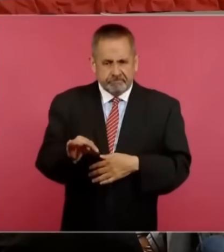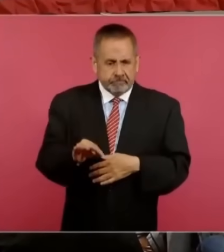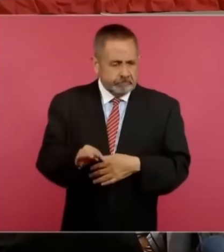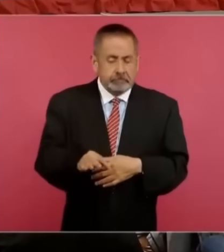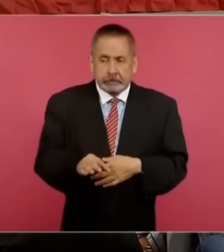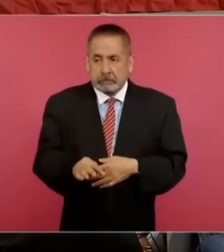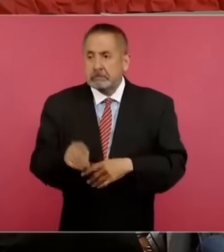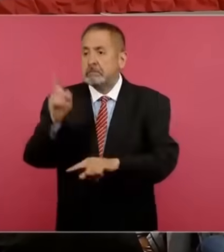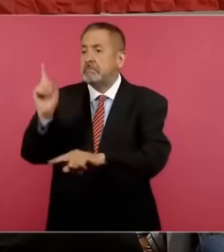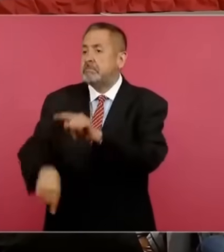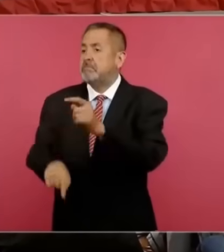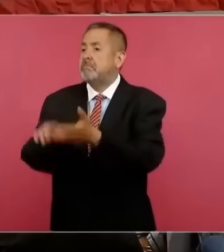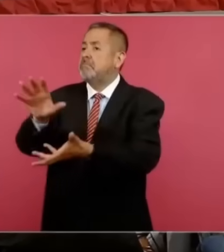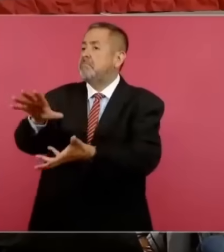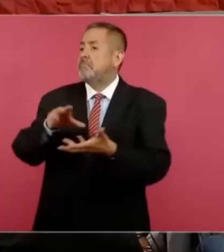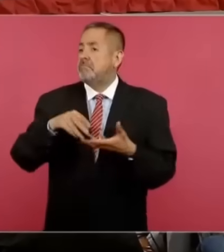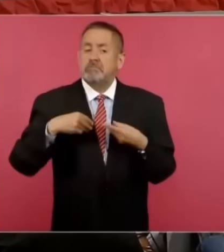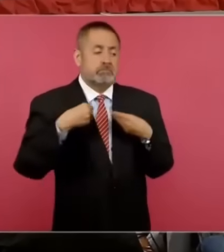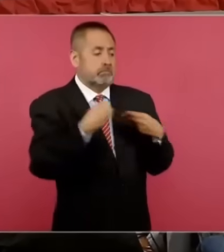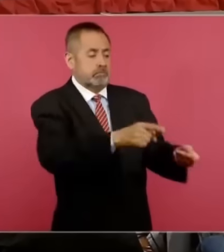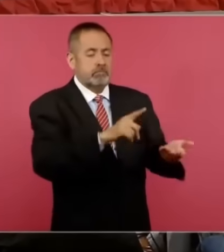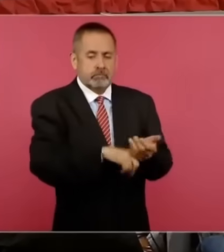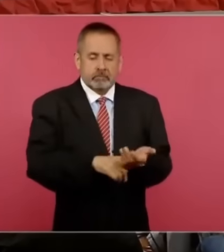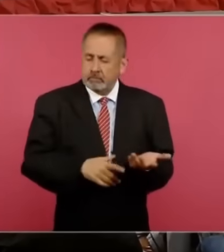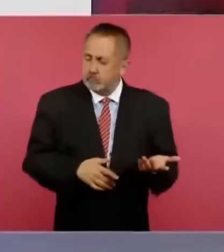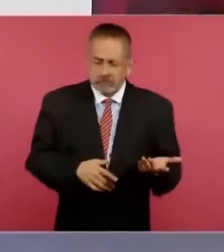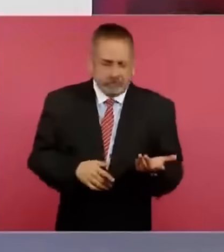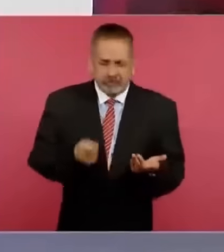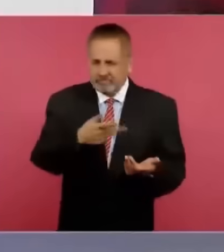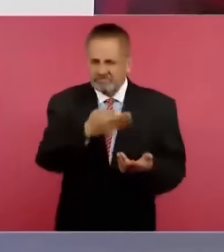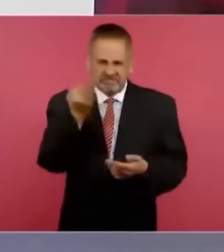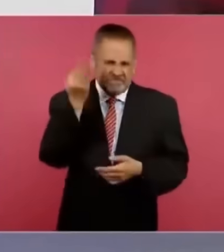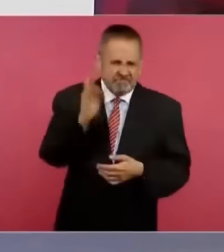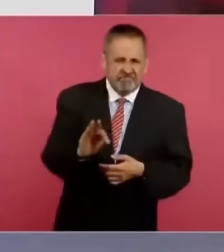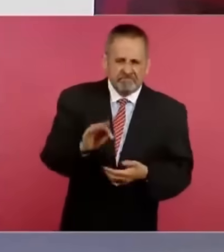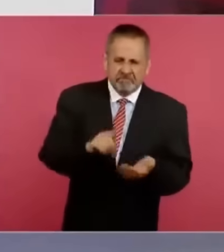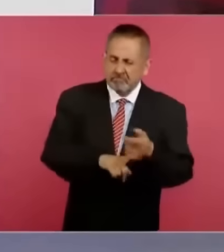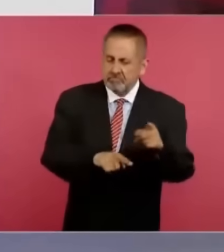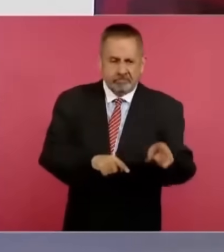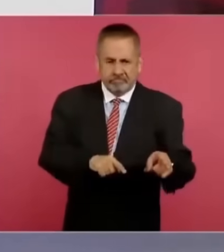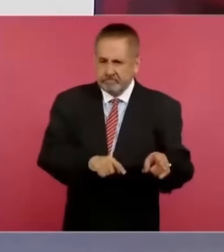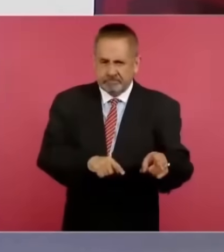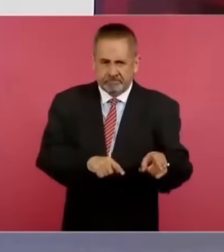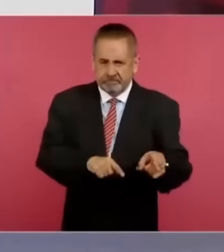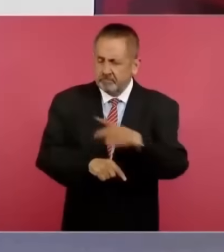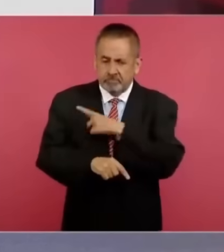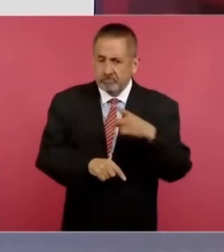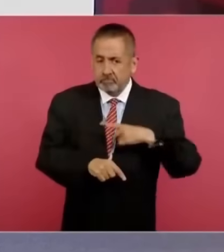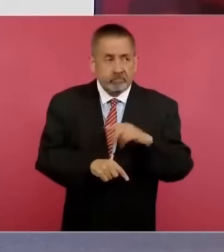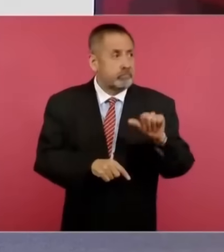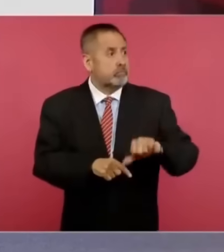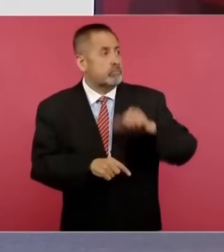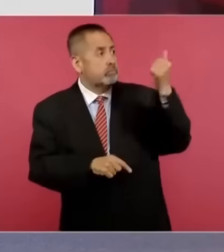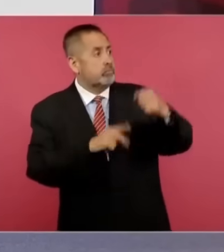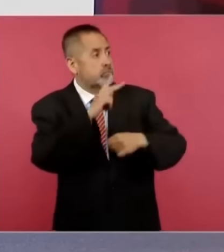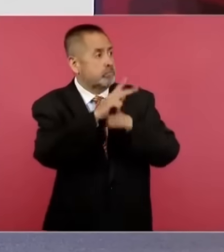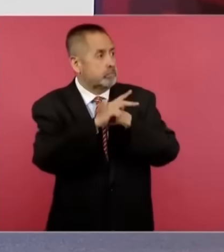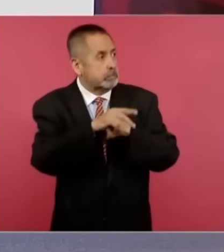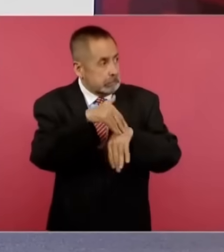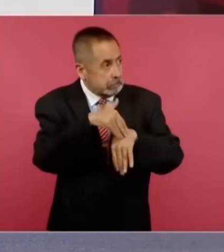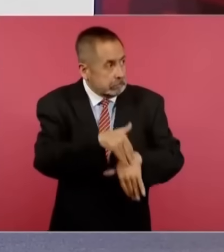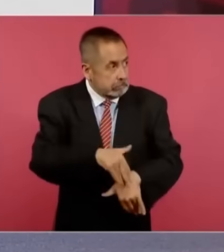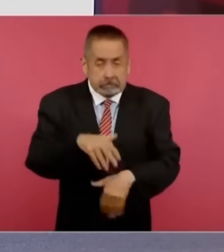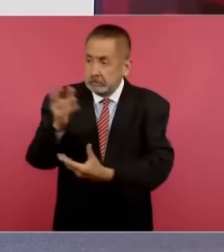entrega su país a los extranjeros. Los mexicanos